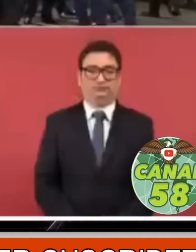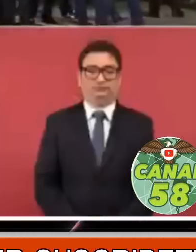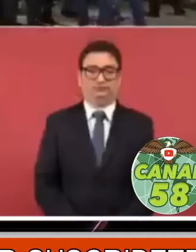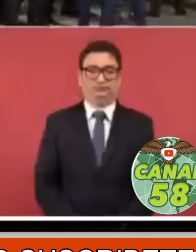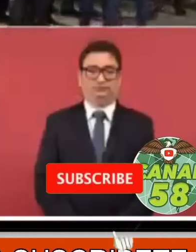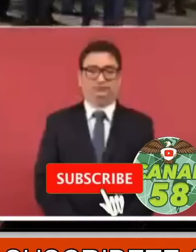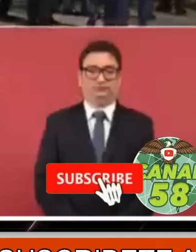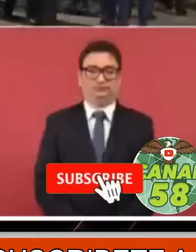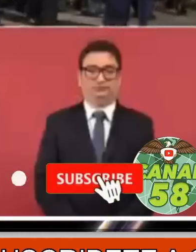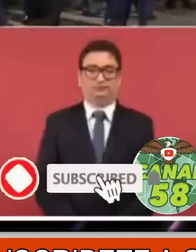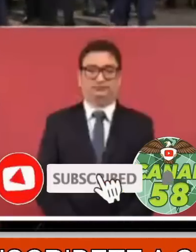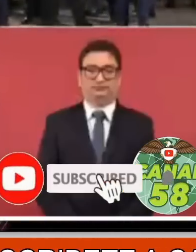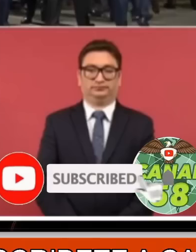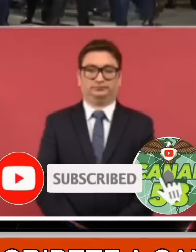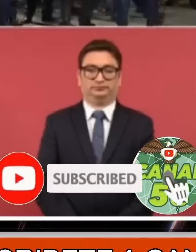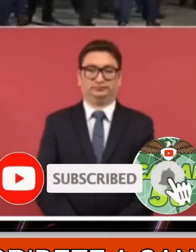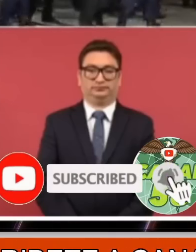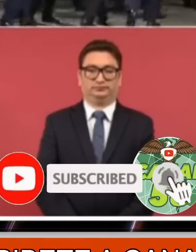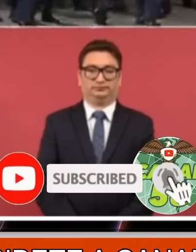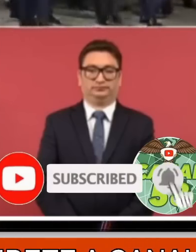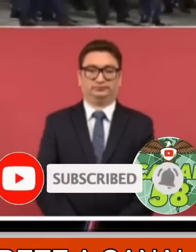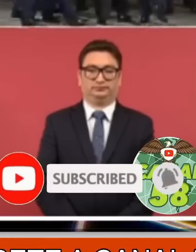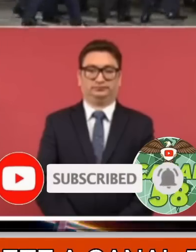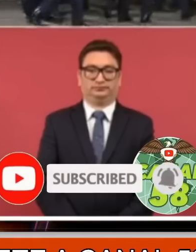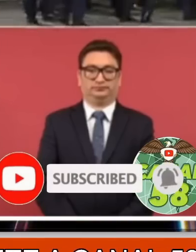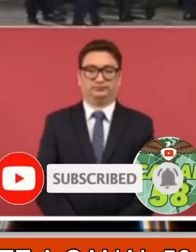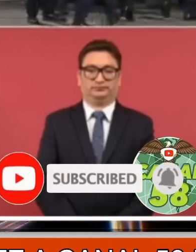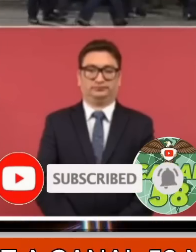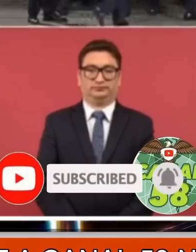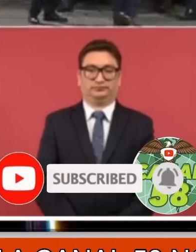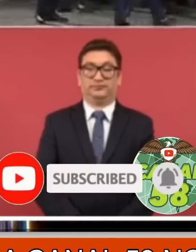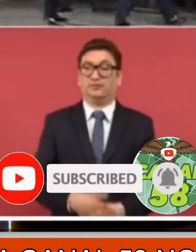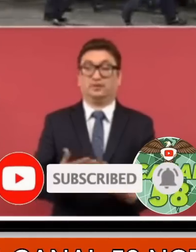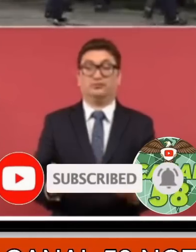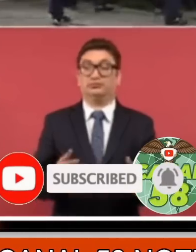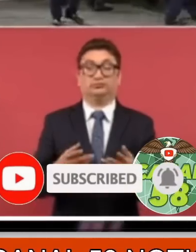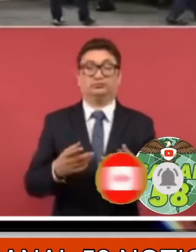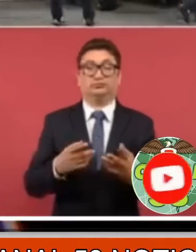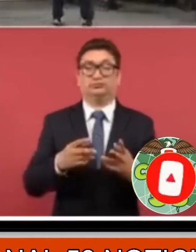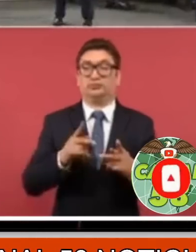¿A dónde quedamos?